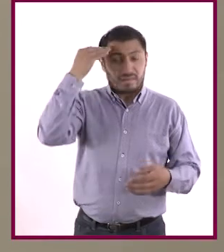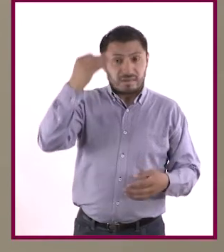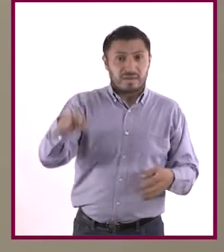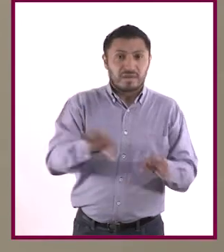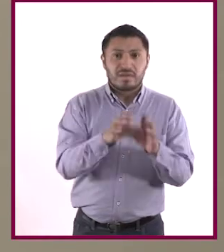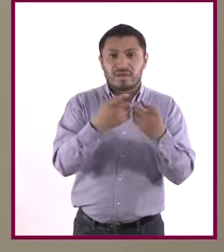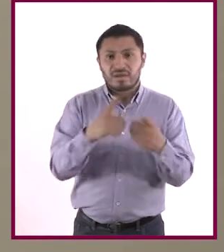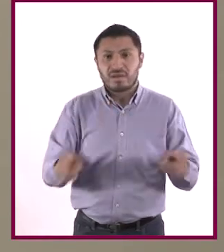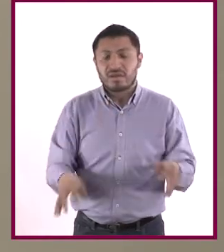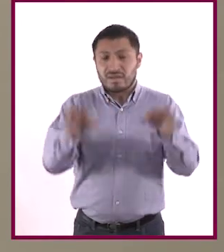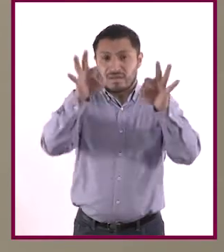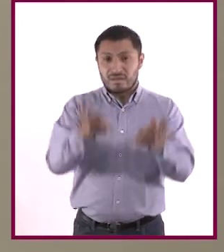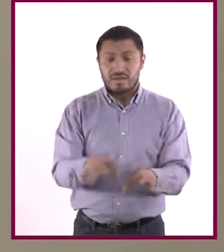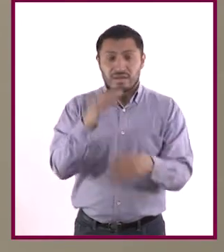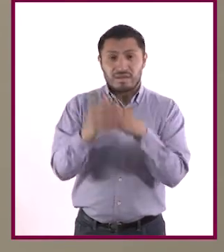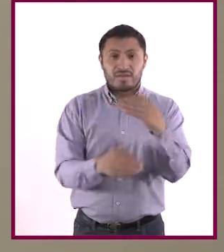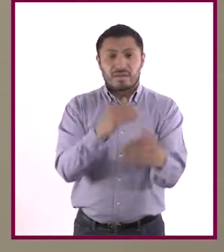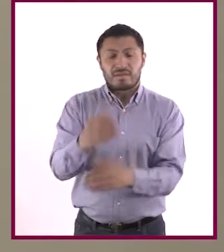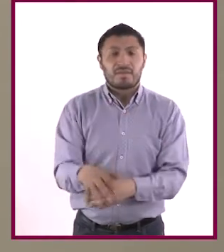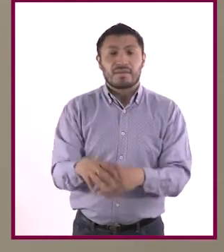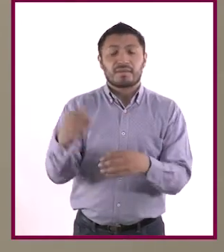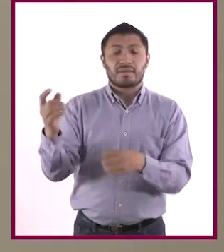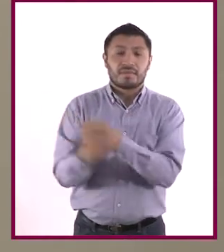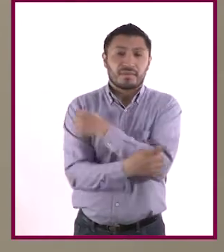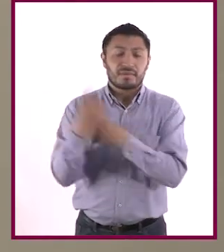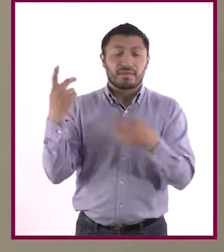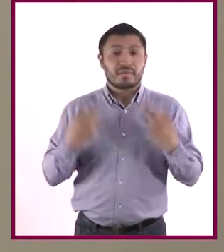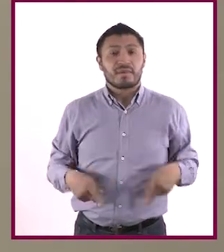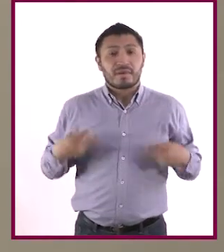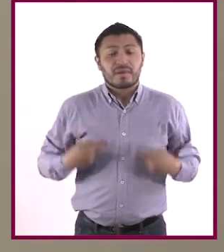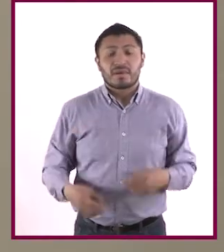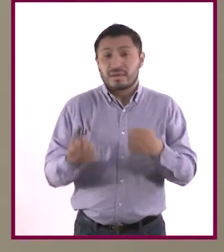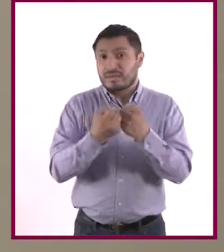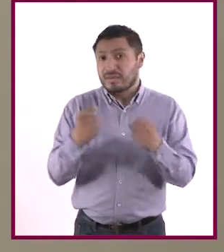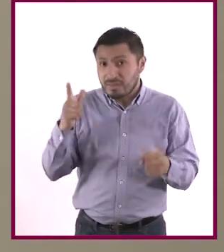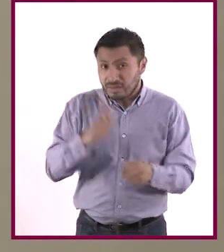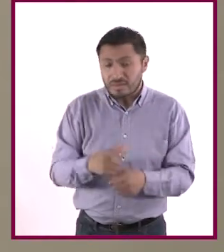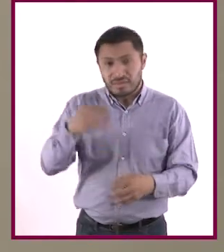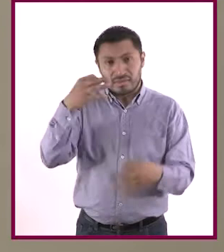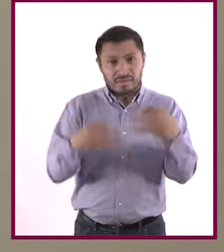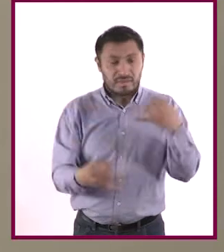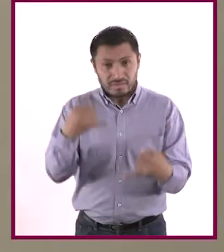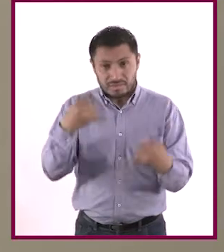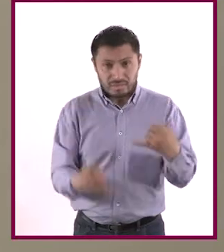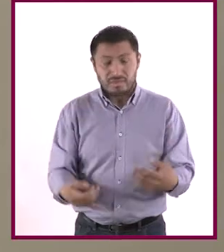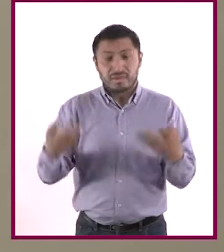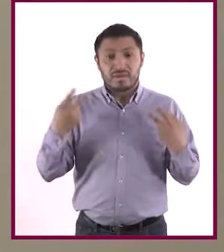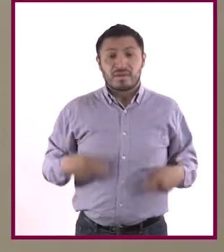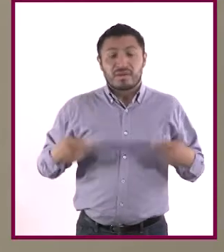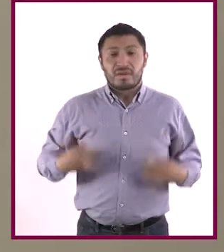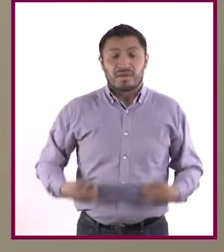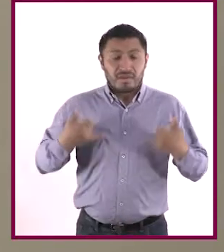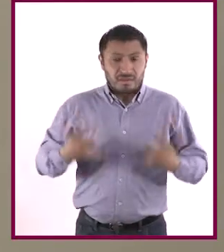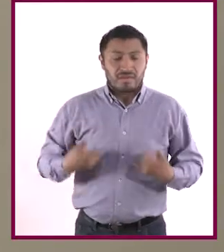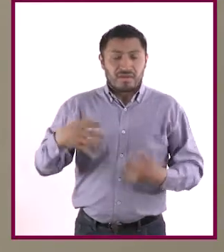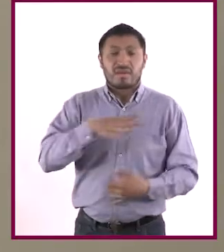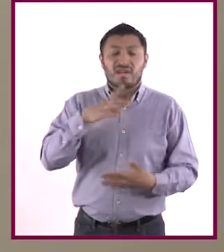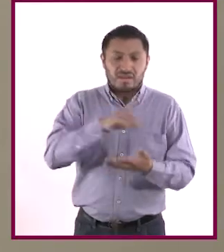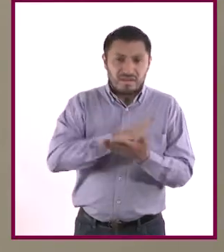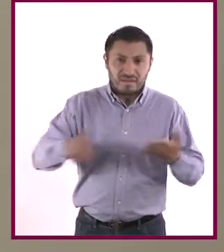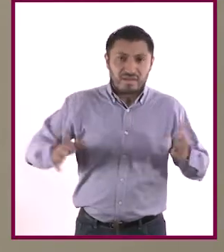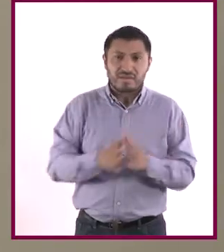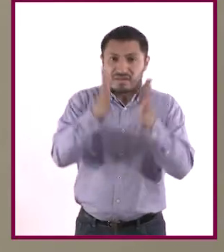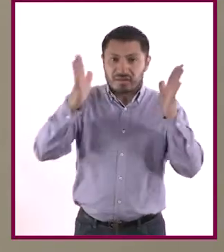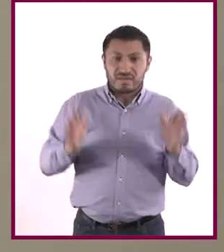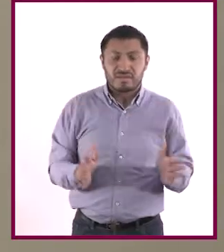de desarrollo efectivo y progresivo de la autonomía personal, social y jurídica. Los adolescentes también tenemos derecho a